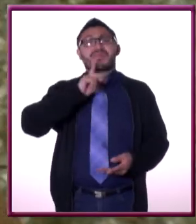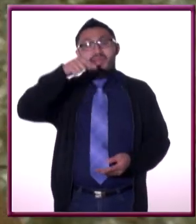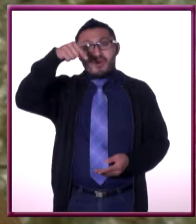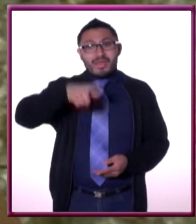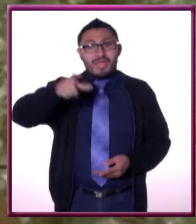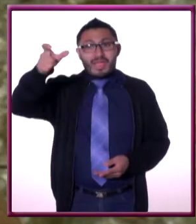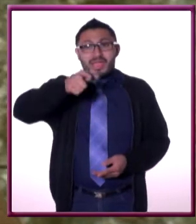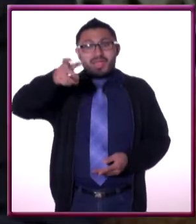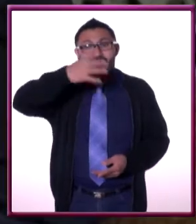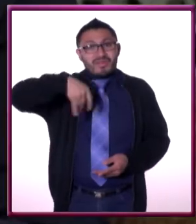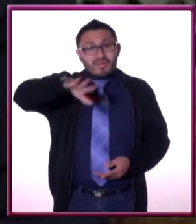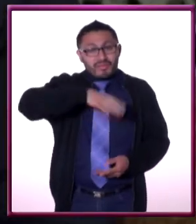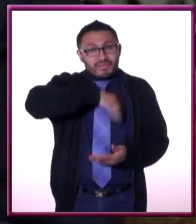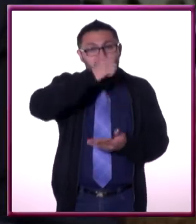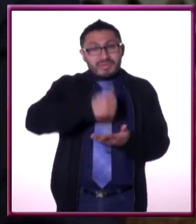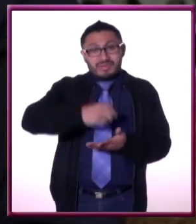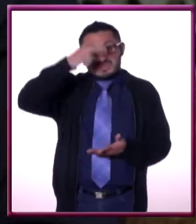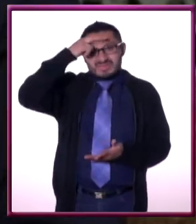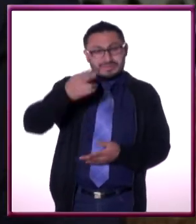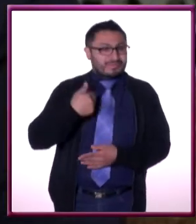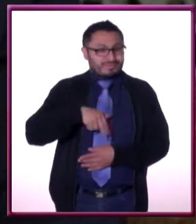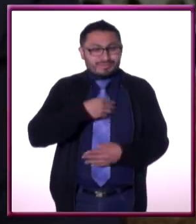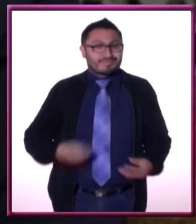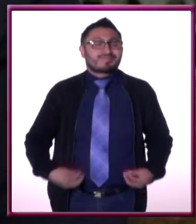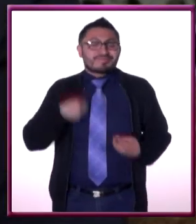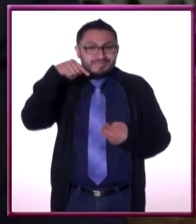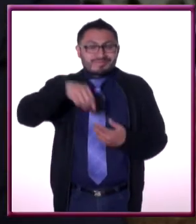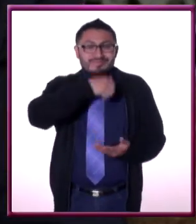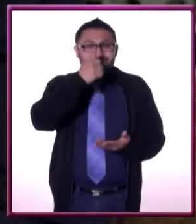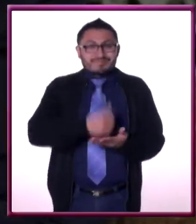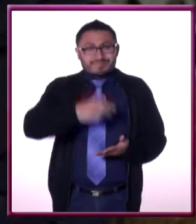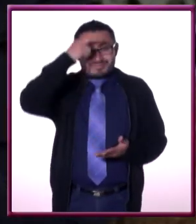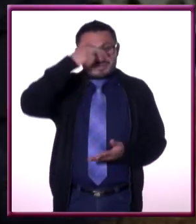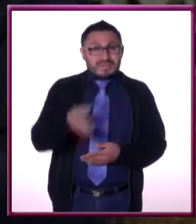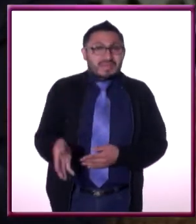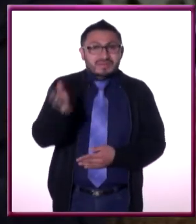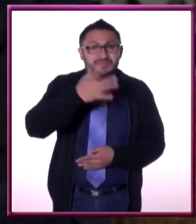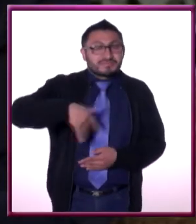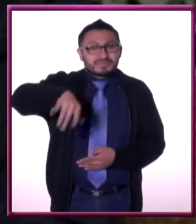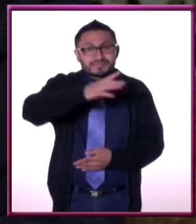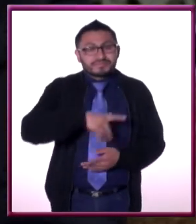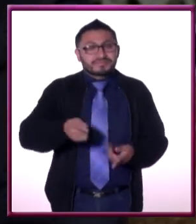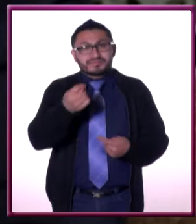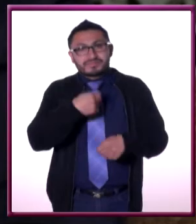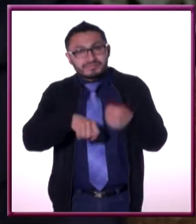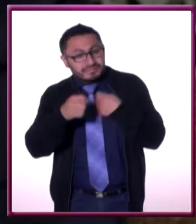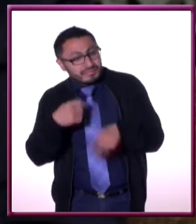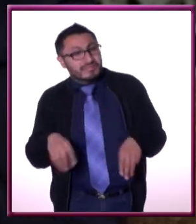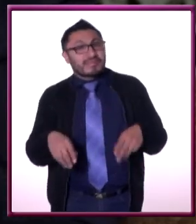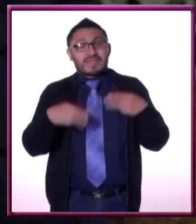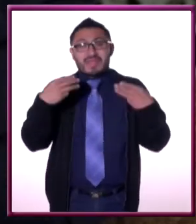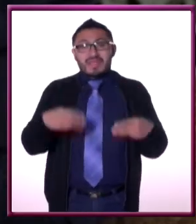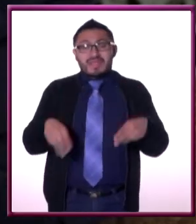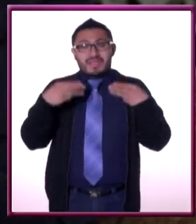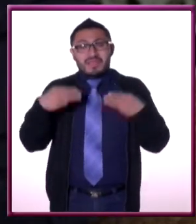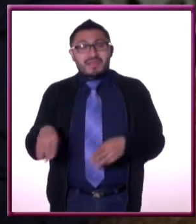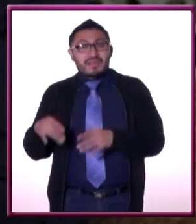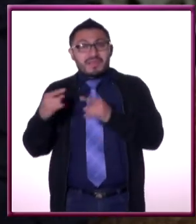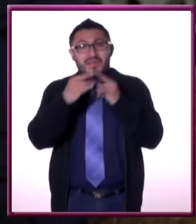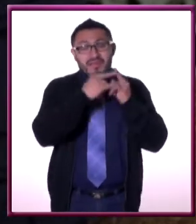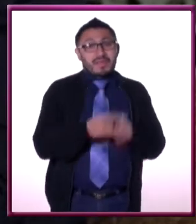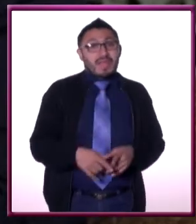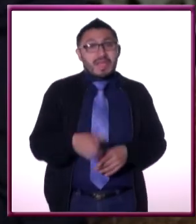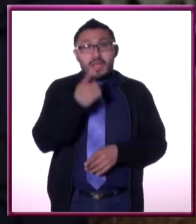en Xochimilco, cerca de aquí de la Ciudad de México, nosotros que estamos aquí en la Ciudad de México, pues ir a buscar a los tianguis y a los mercados, pues los tomates